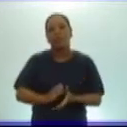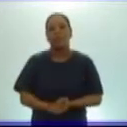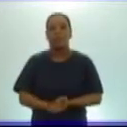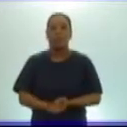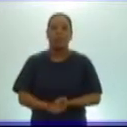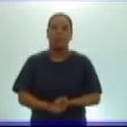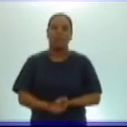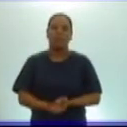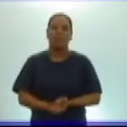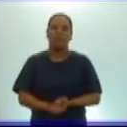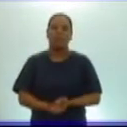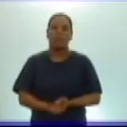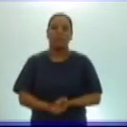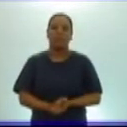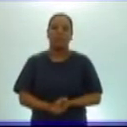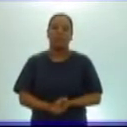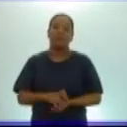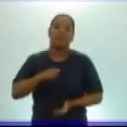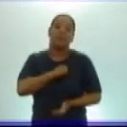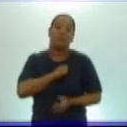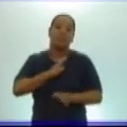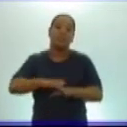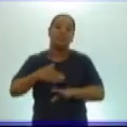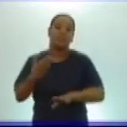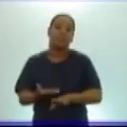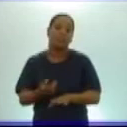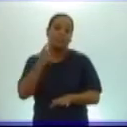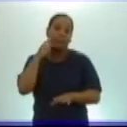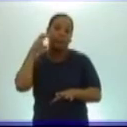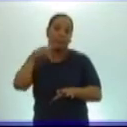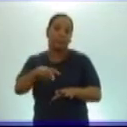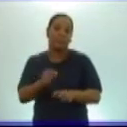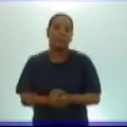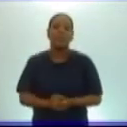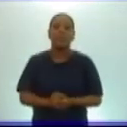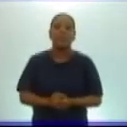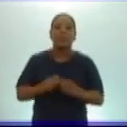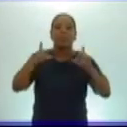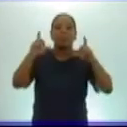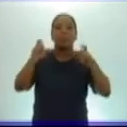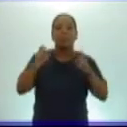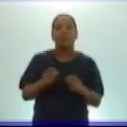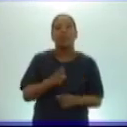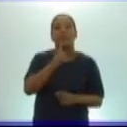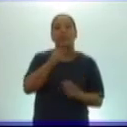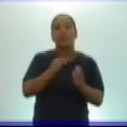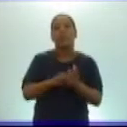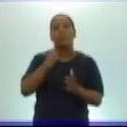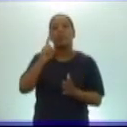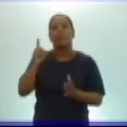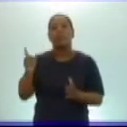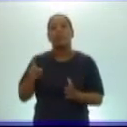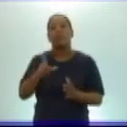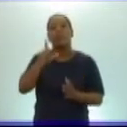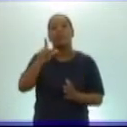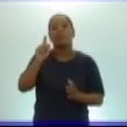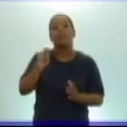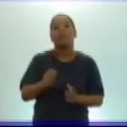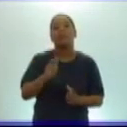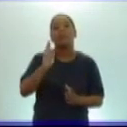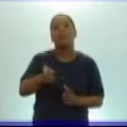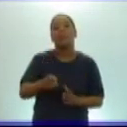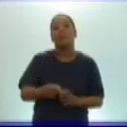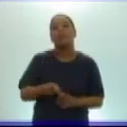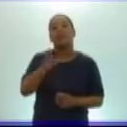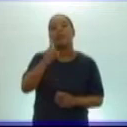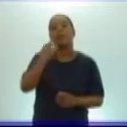mezcla. Y quiero que posteriormente ustedes observen la figura 1.11 del libro de texto en la página 17, porque